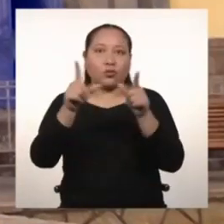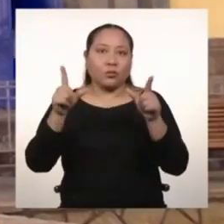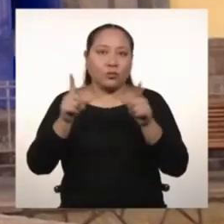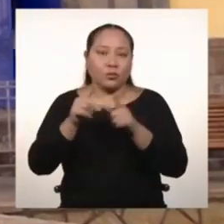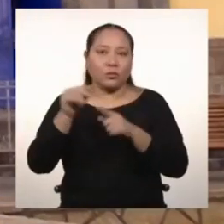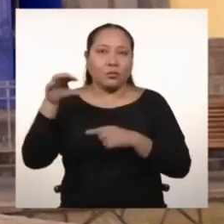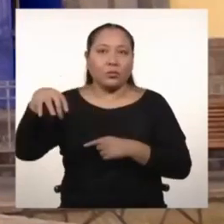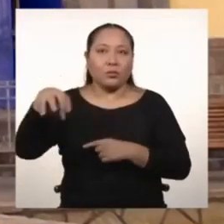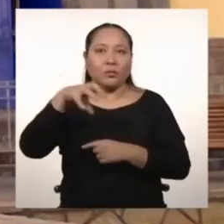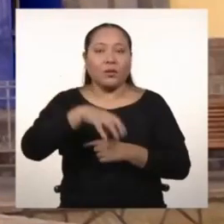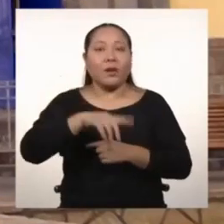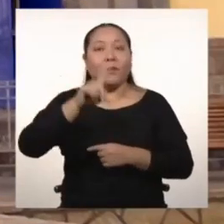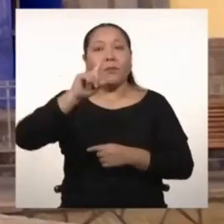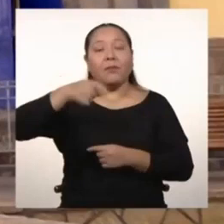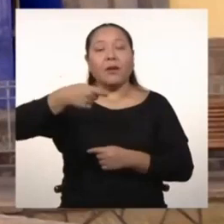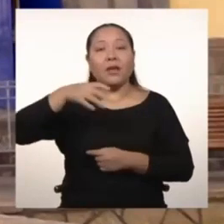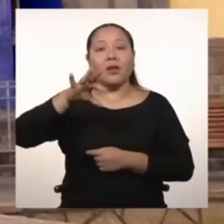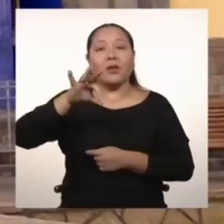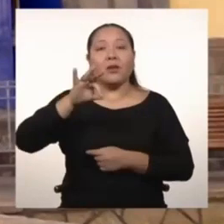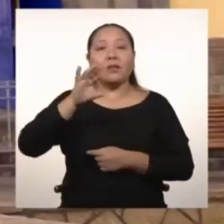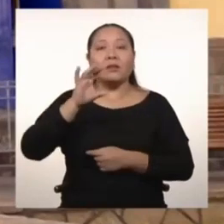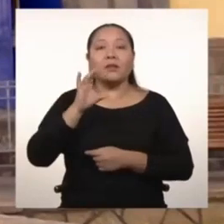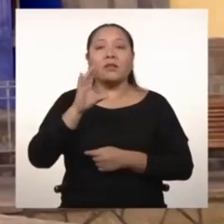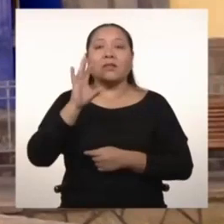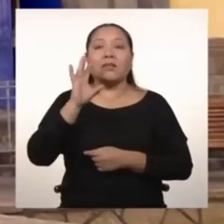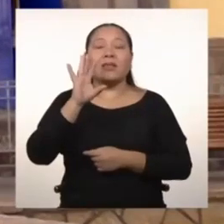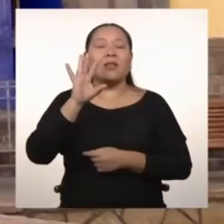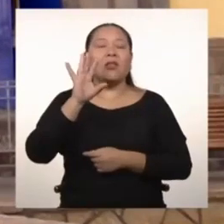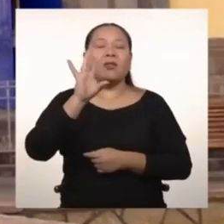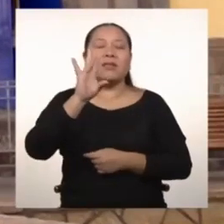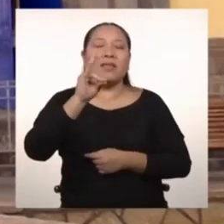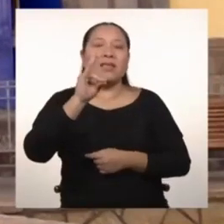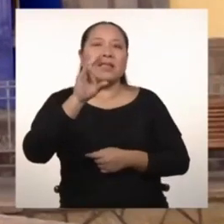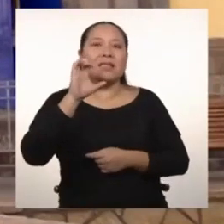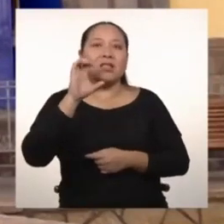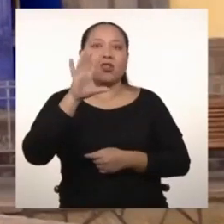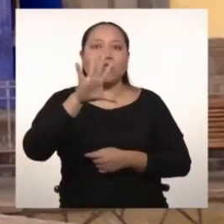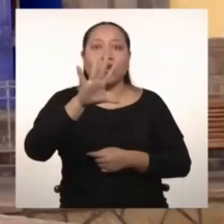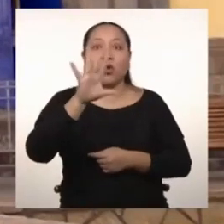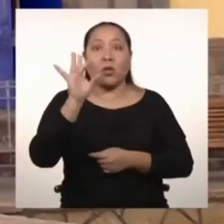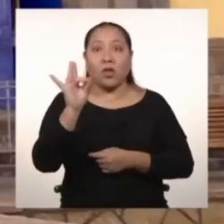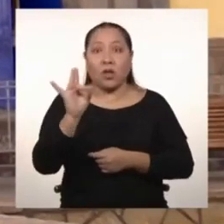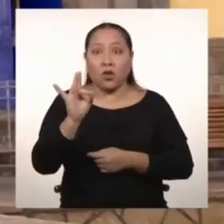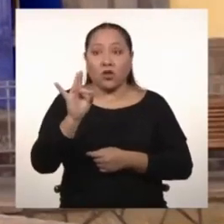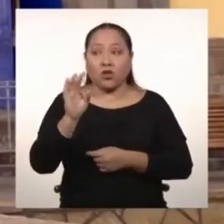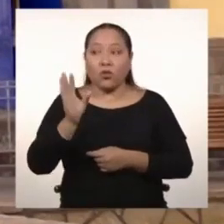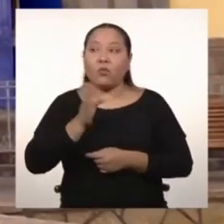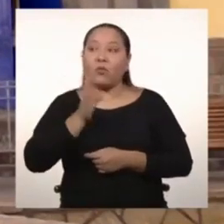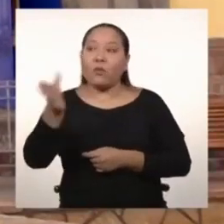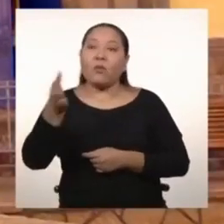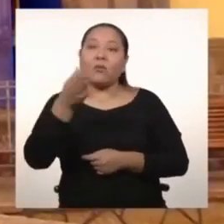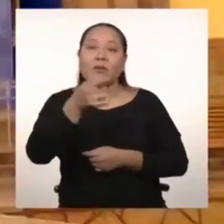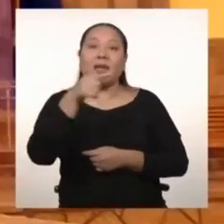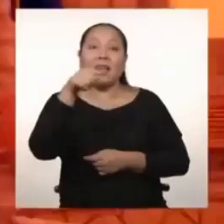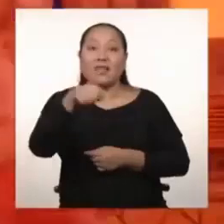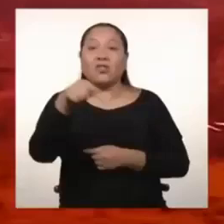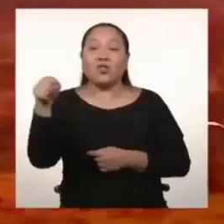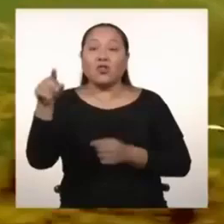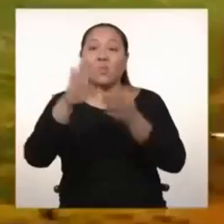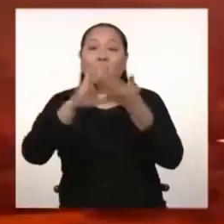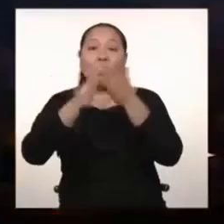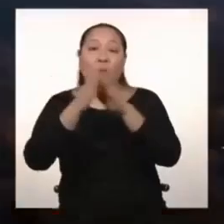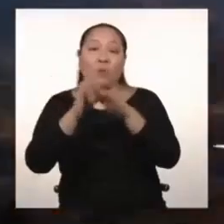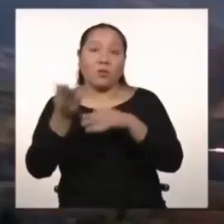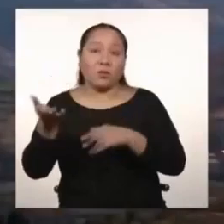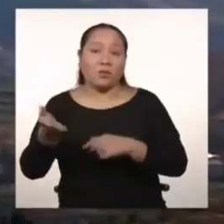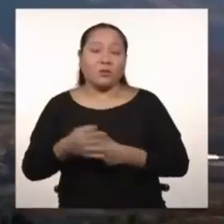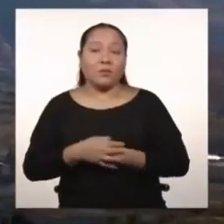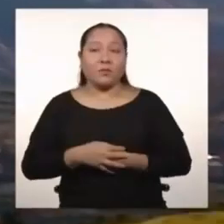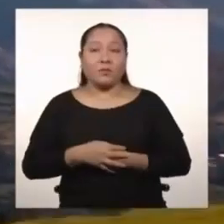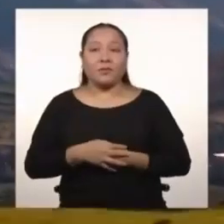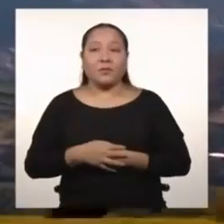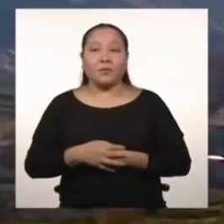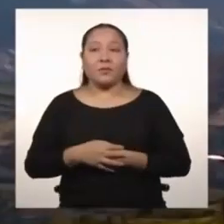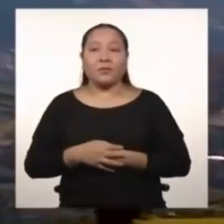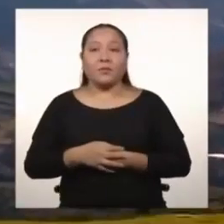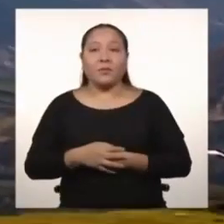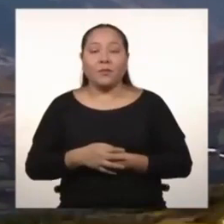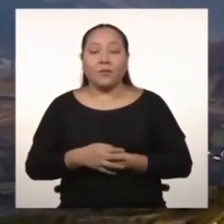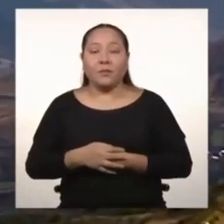1758 se va a Surimana. Nosotros haremos lo mismo.